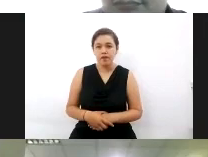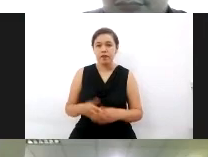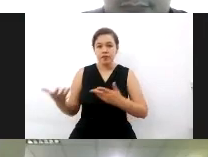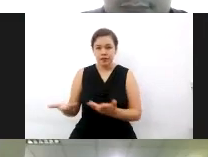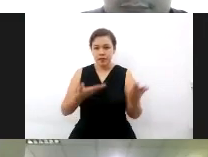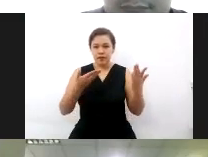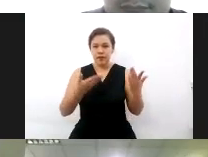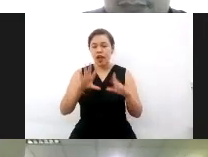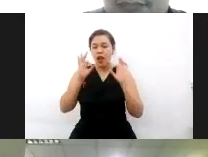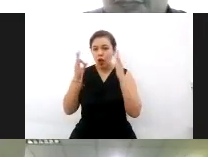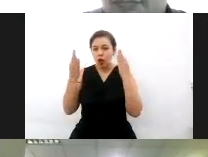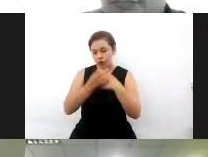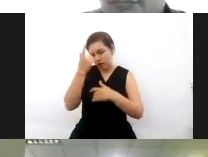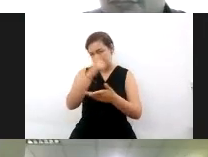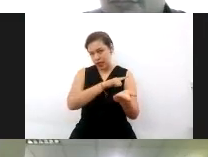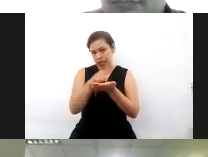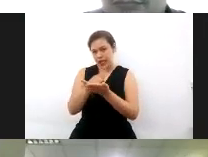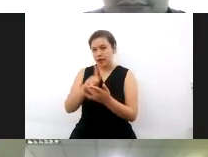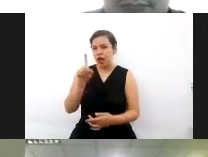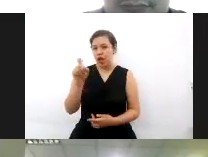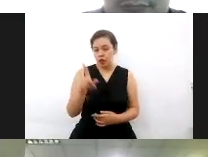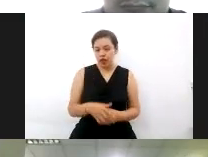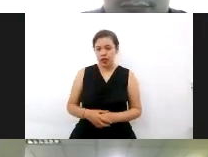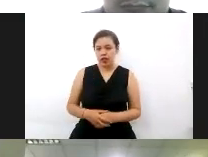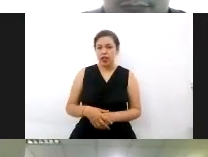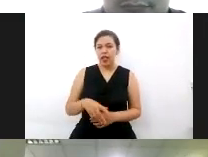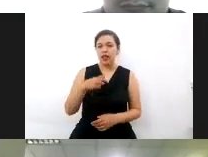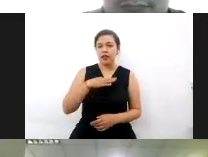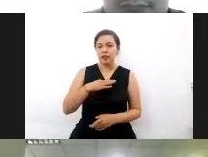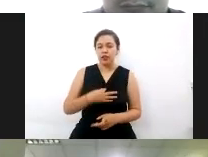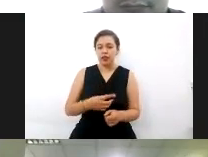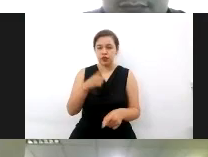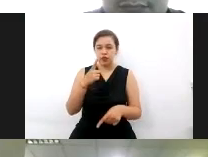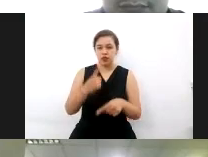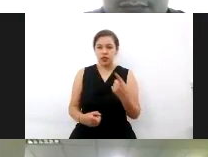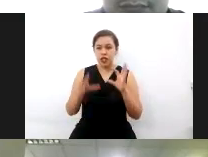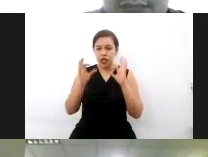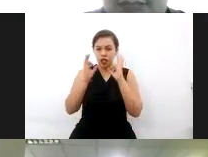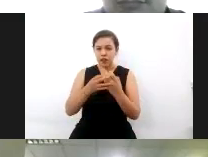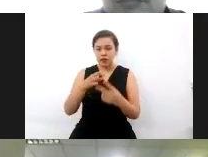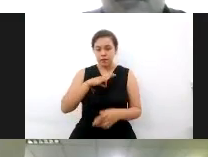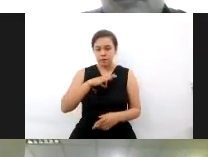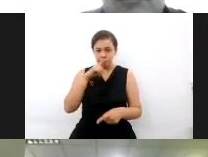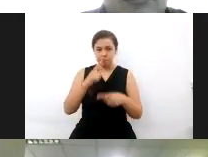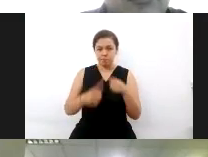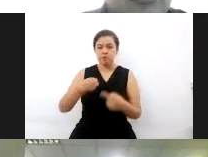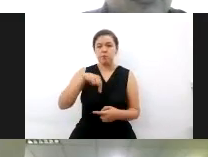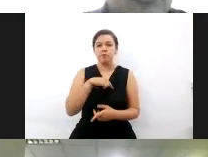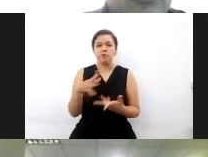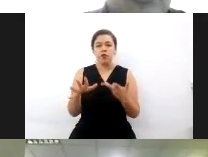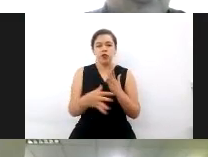métodos de desinfección del agua. Estos métodos de desinfección, nosotros nos basamos